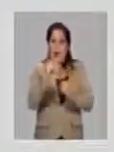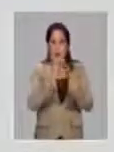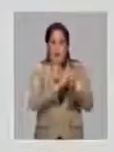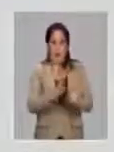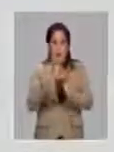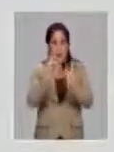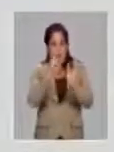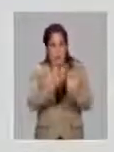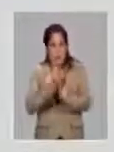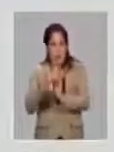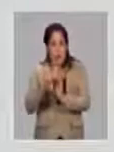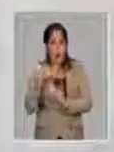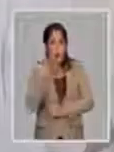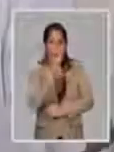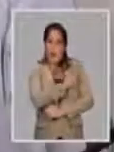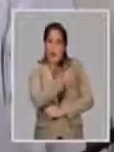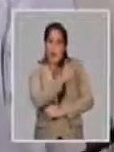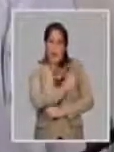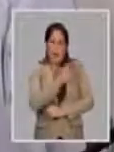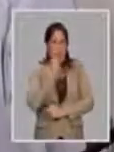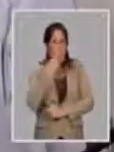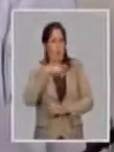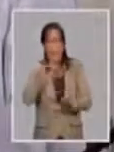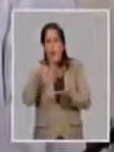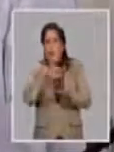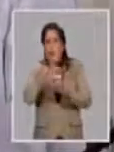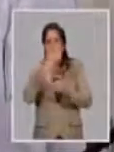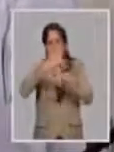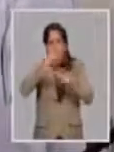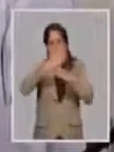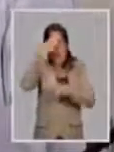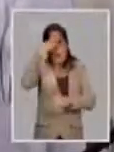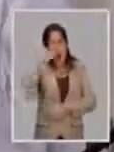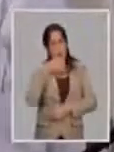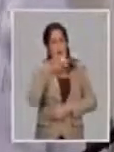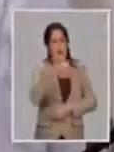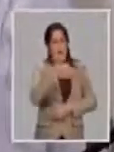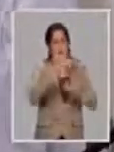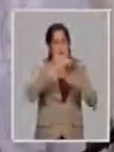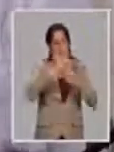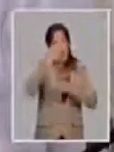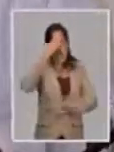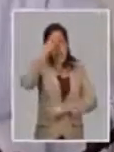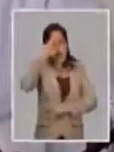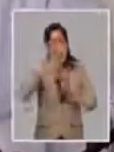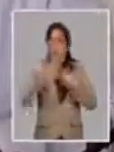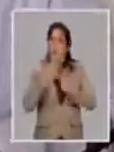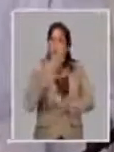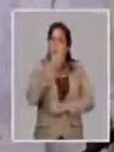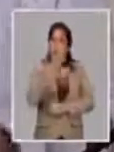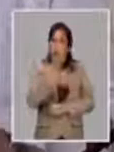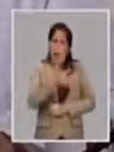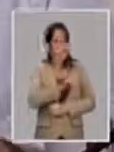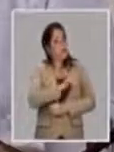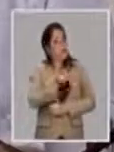nosotros empezamos en esta carrera de las vacunas, nos decían, pero ¿y por qué Santiago? ¿Por qué se fueron para Santiago? ¿Qué